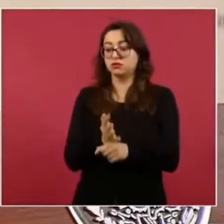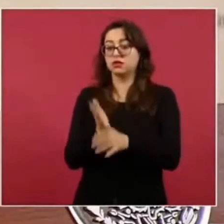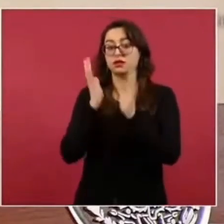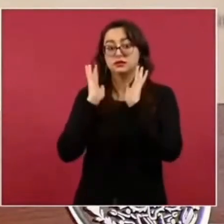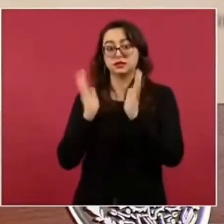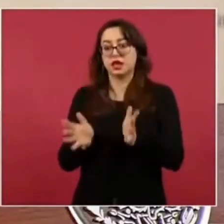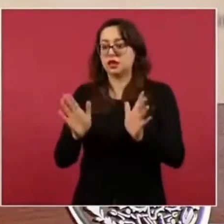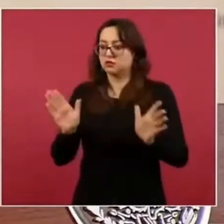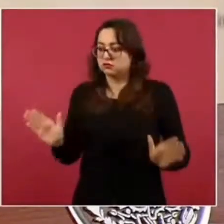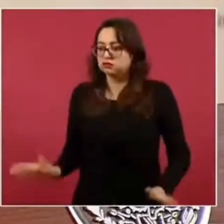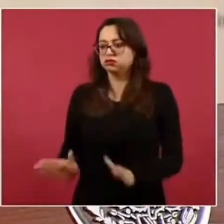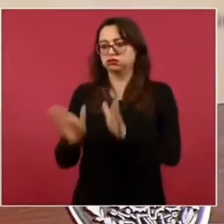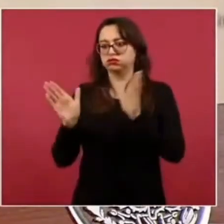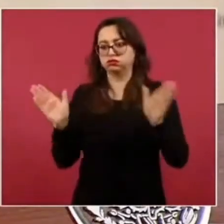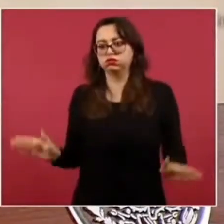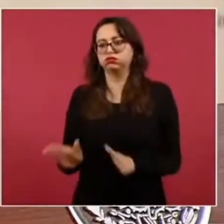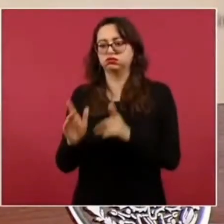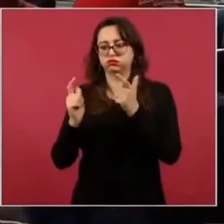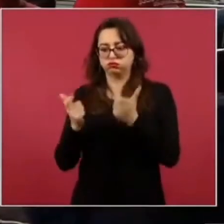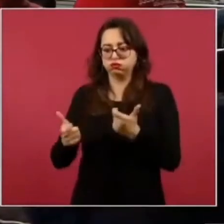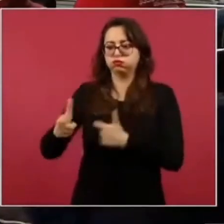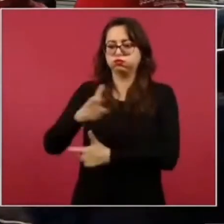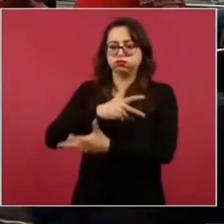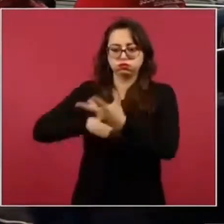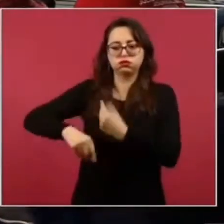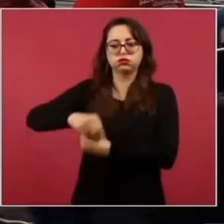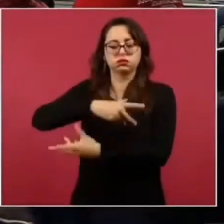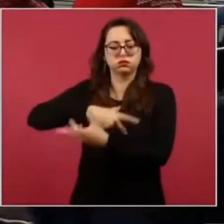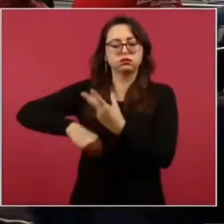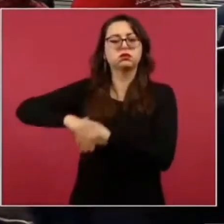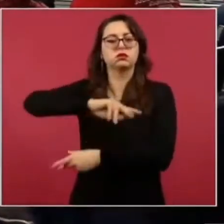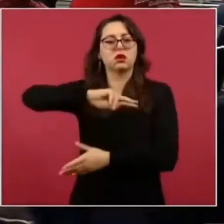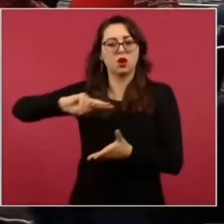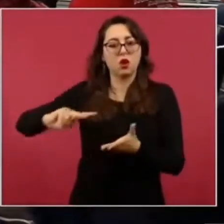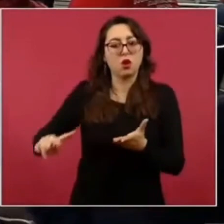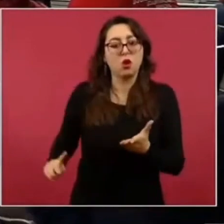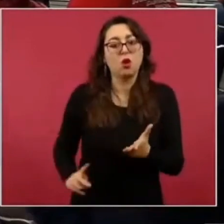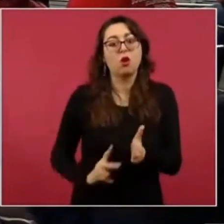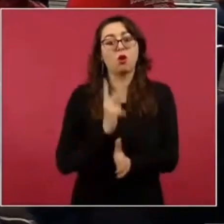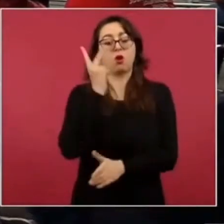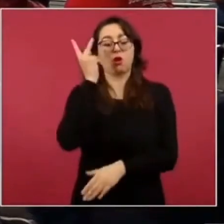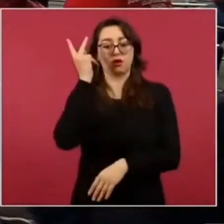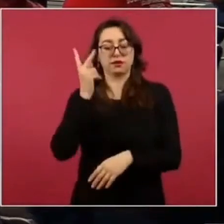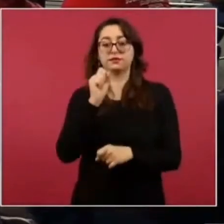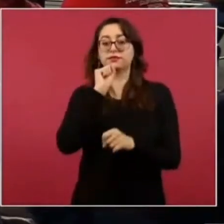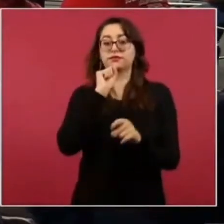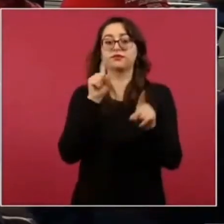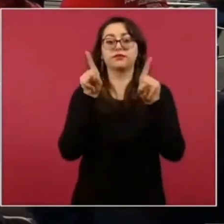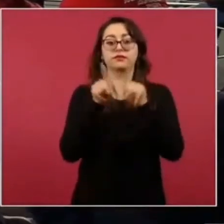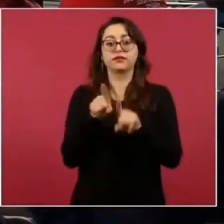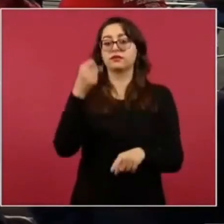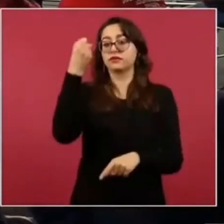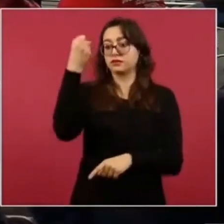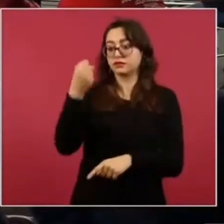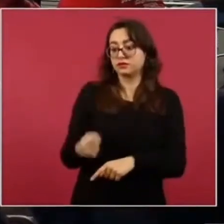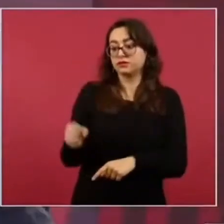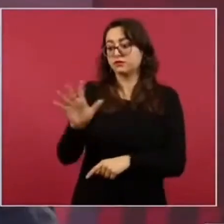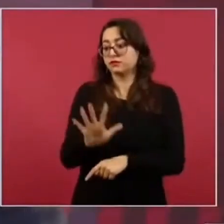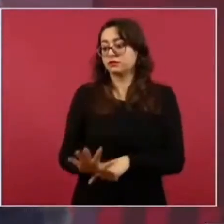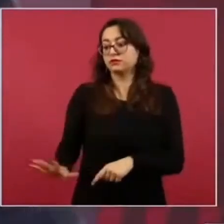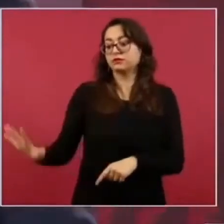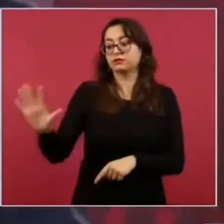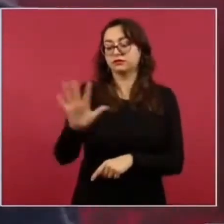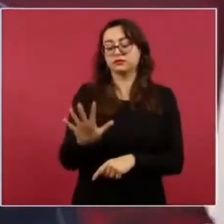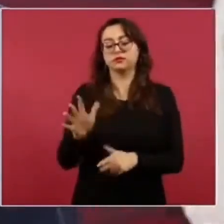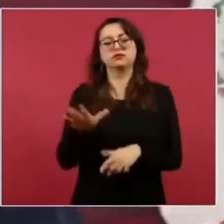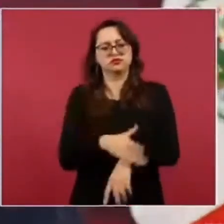cambió y está cambiando en todo el sureste, porque se está procurando que el crecimiento de